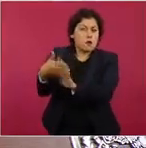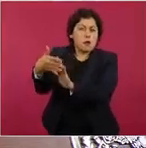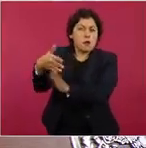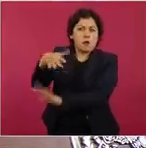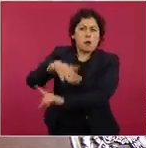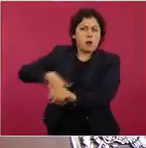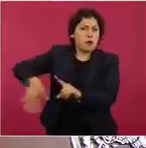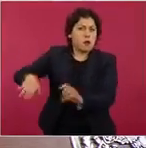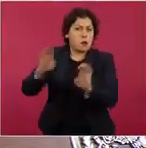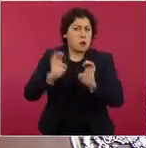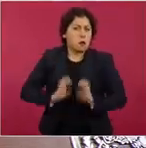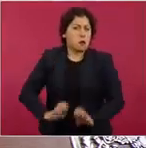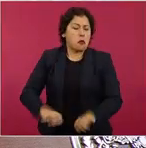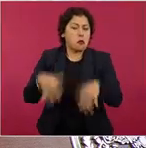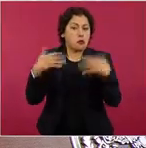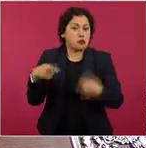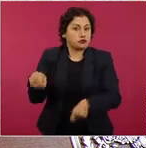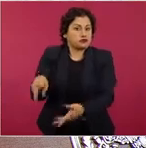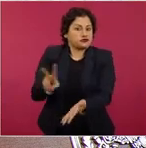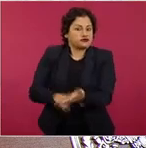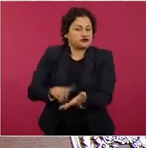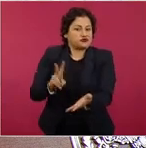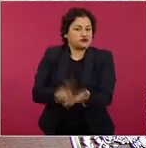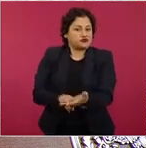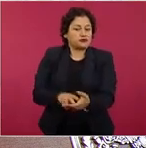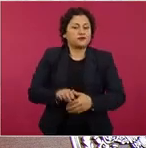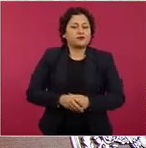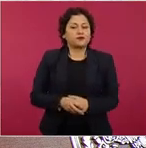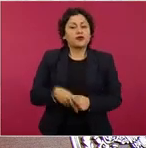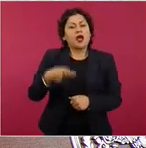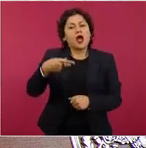Entonces se decidió no venderlo,